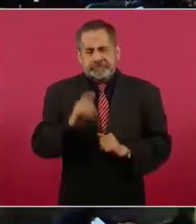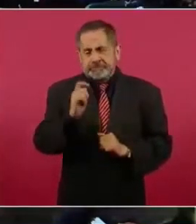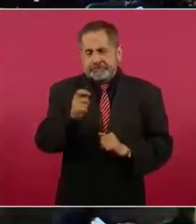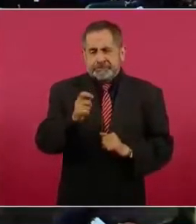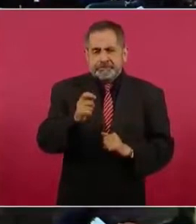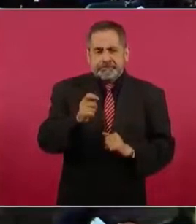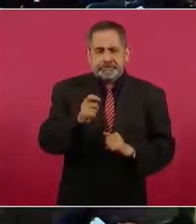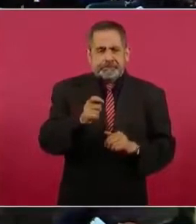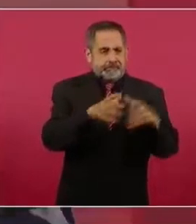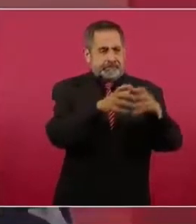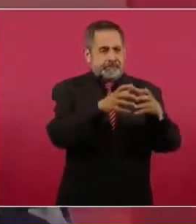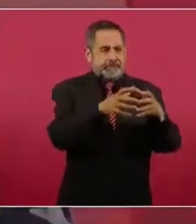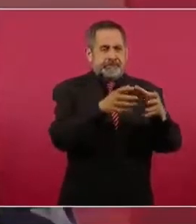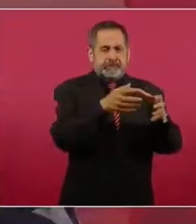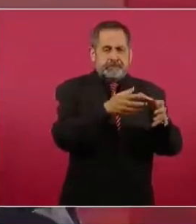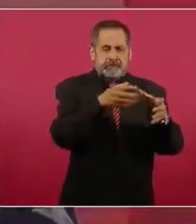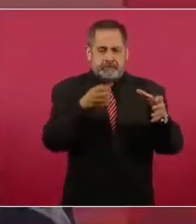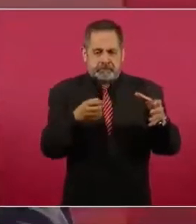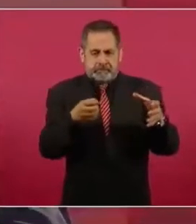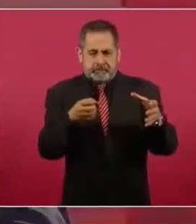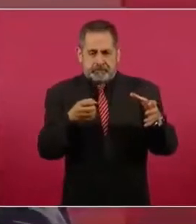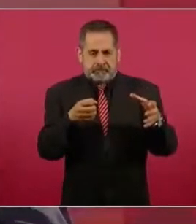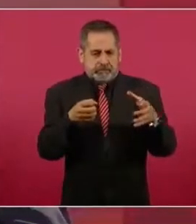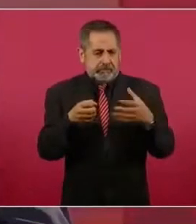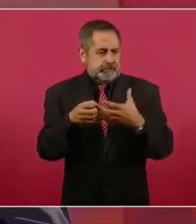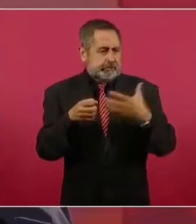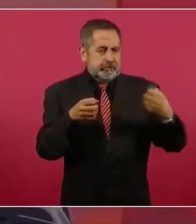derivadas de las grandes.